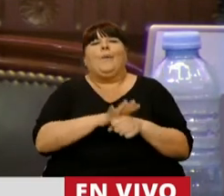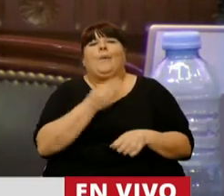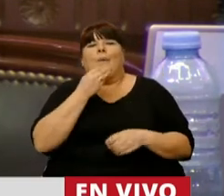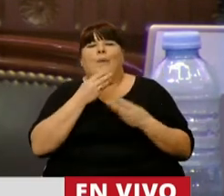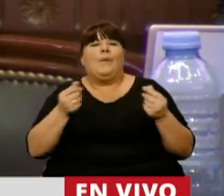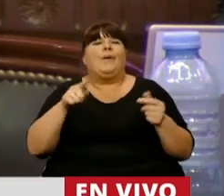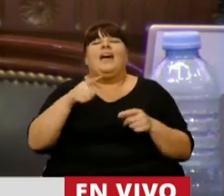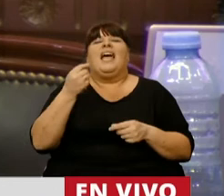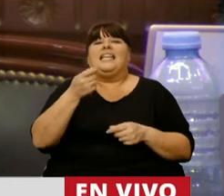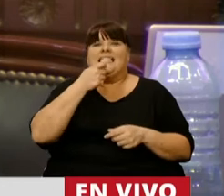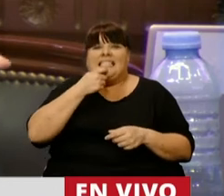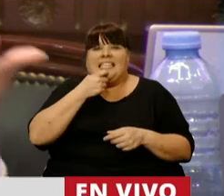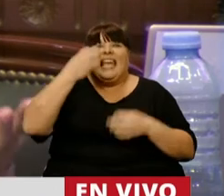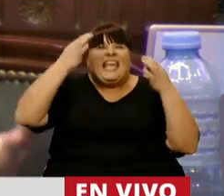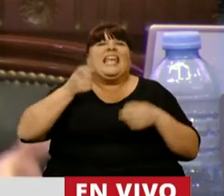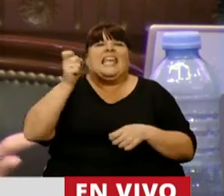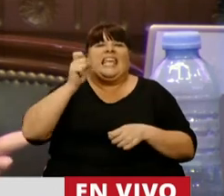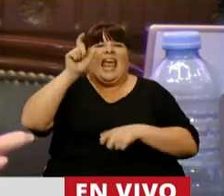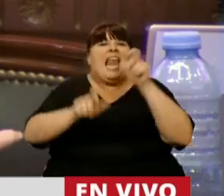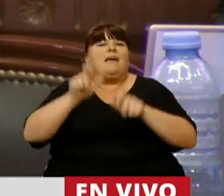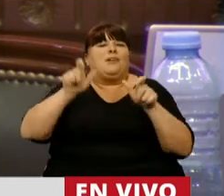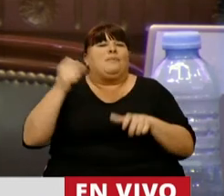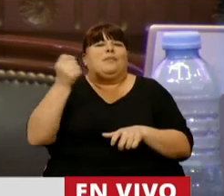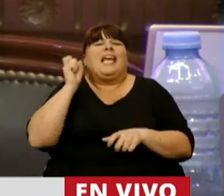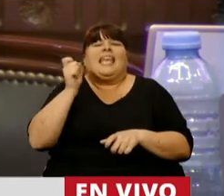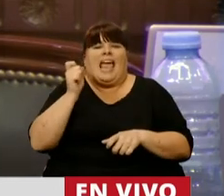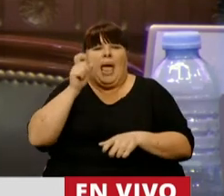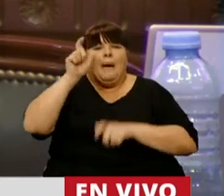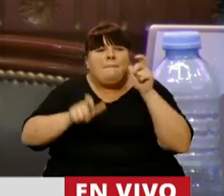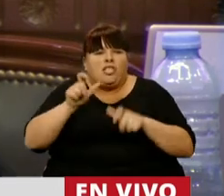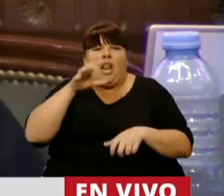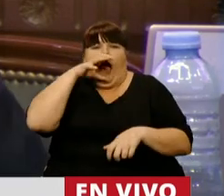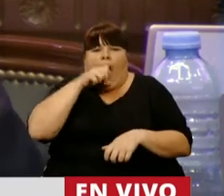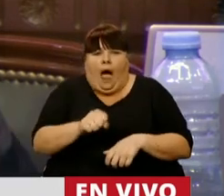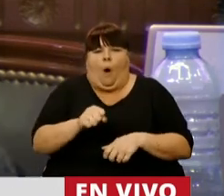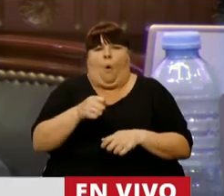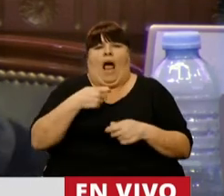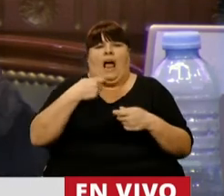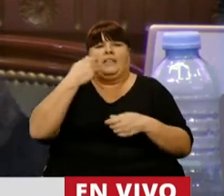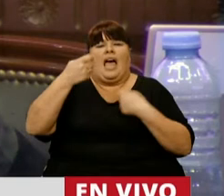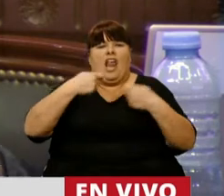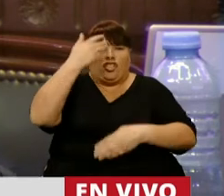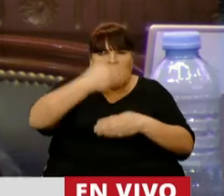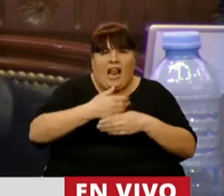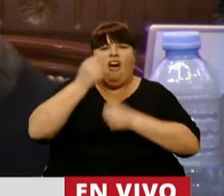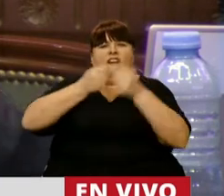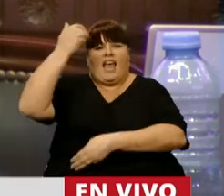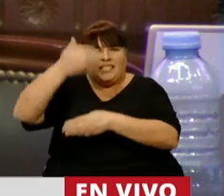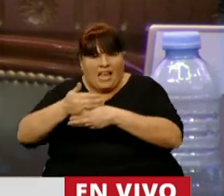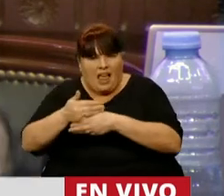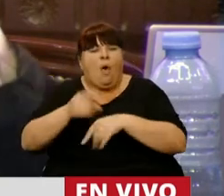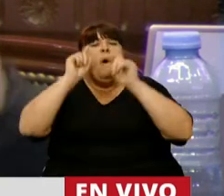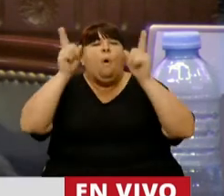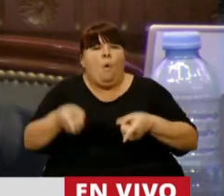y estigmatiza a quienes son los verdaderos protagonistas, a aquellos que están soportando sus negocios cerrados, sus fábricas cerradas y